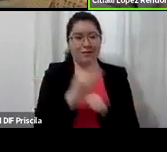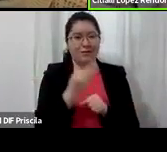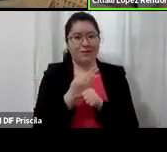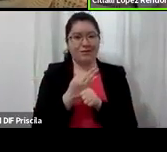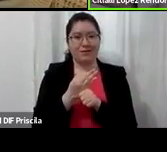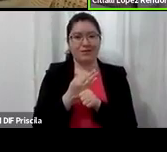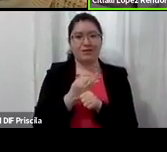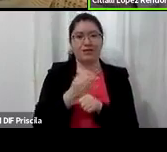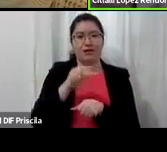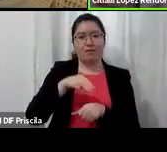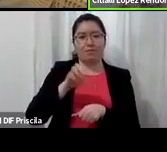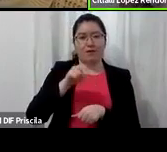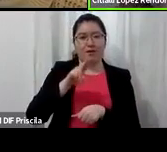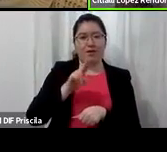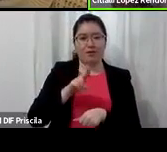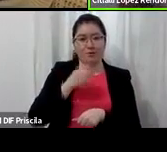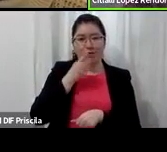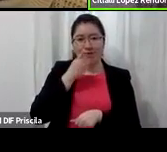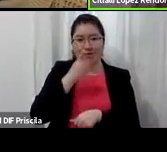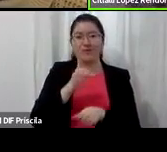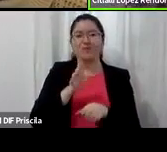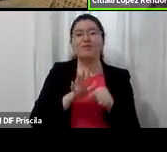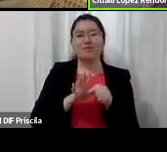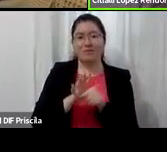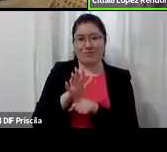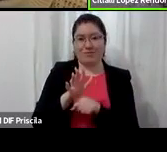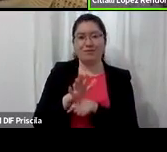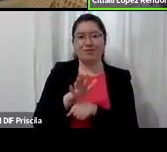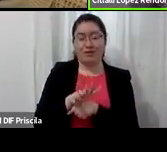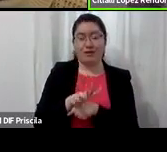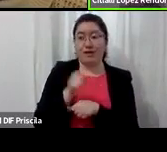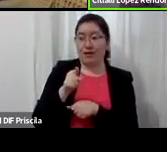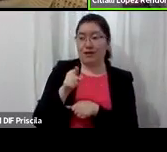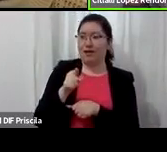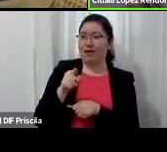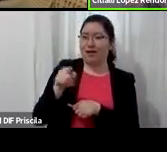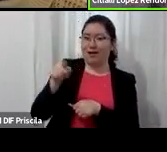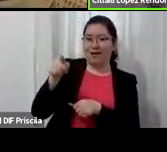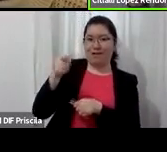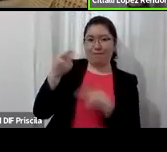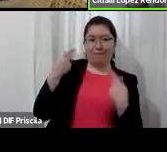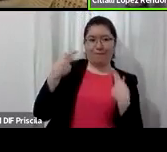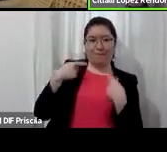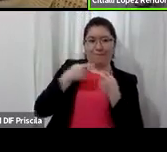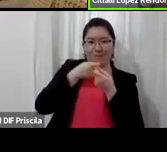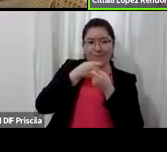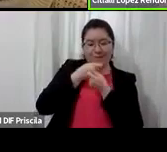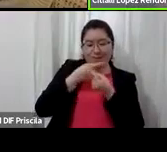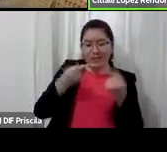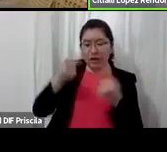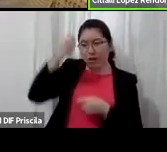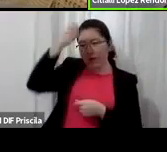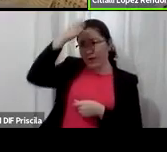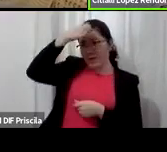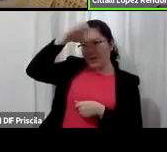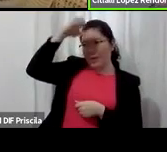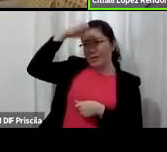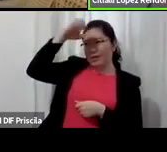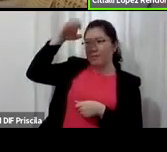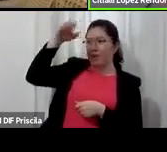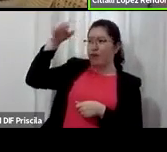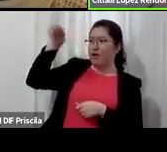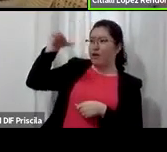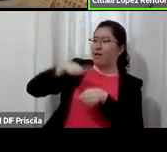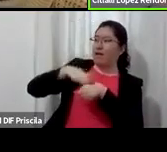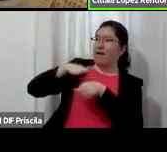las escuelas, donde los chicos con más y las chicas con más experiencia académica acompañan a otros.